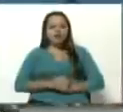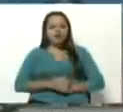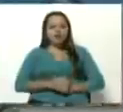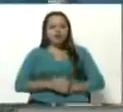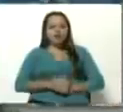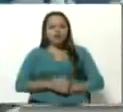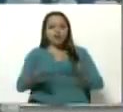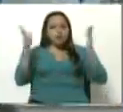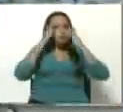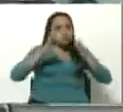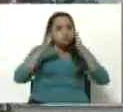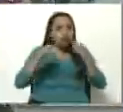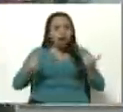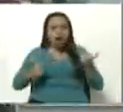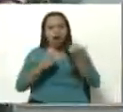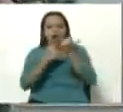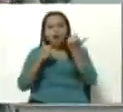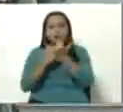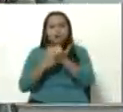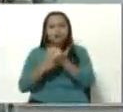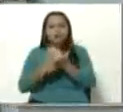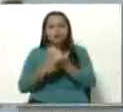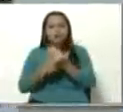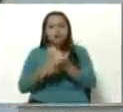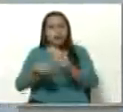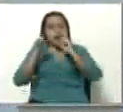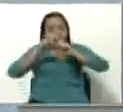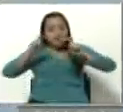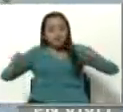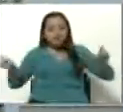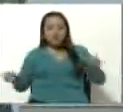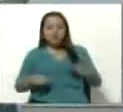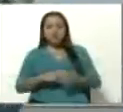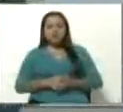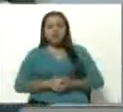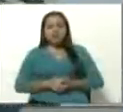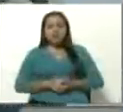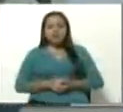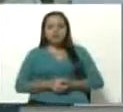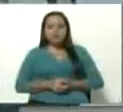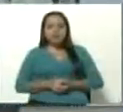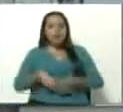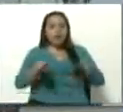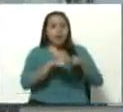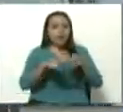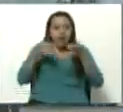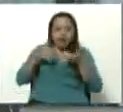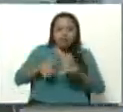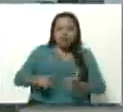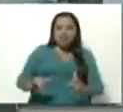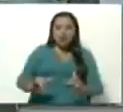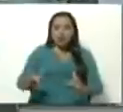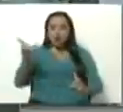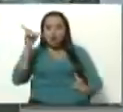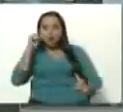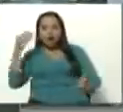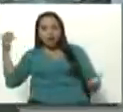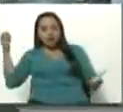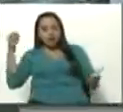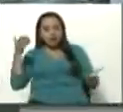con las instrucciones, con la enseñanza de un hijo a un padre o de un hermano a un